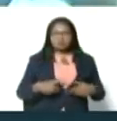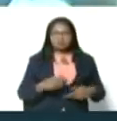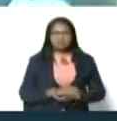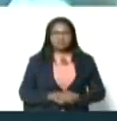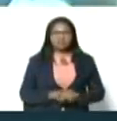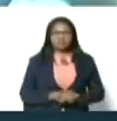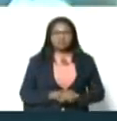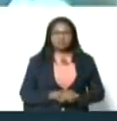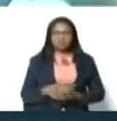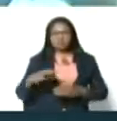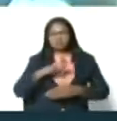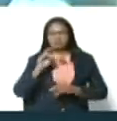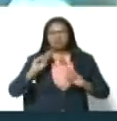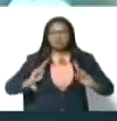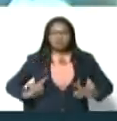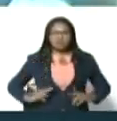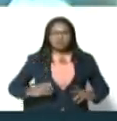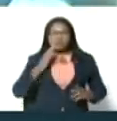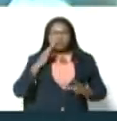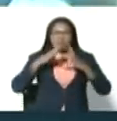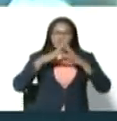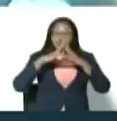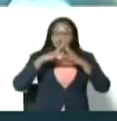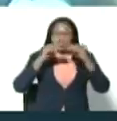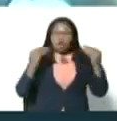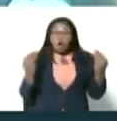su espíritu de humanidad. Vamos a ver todos estos